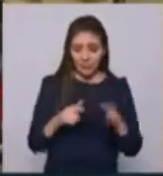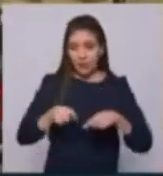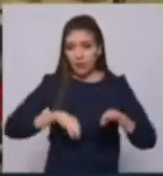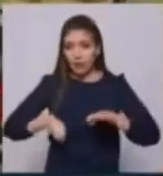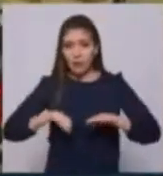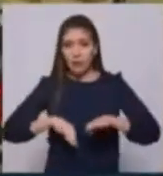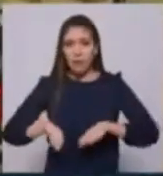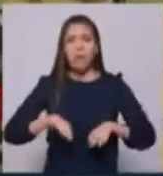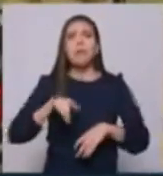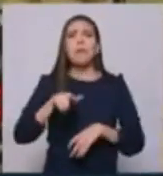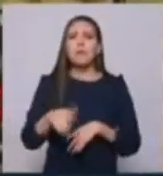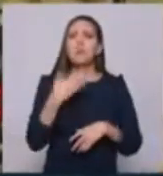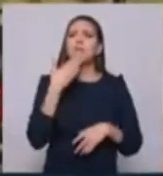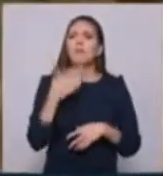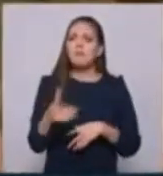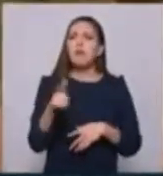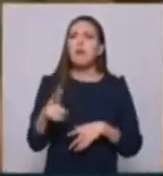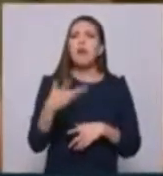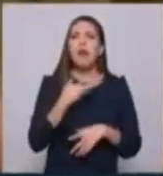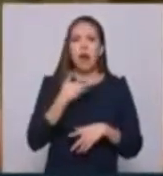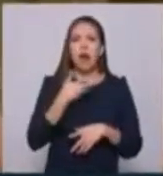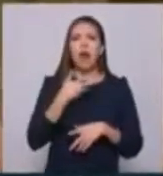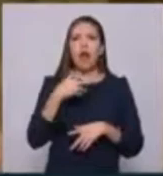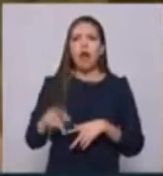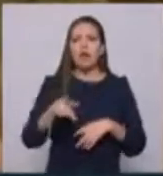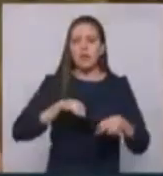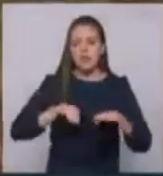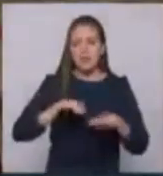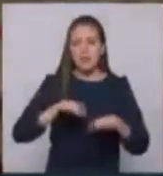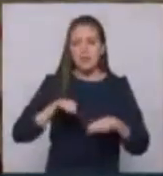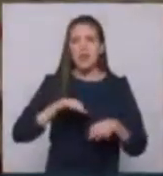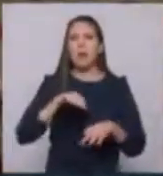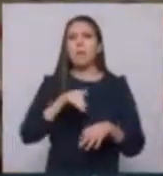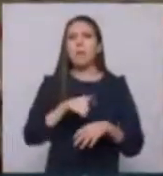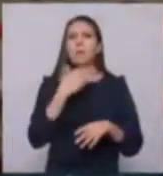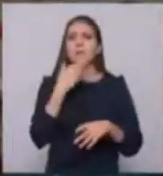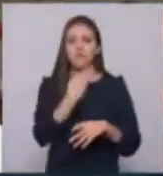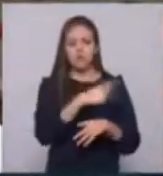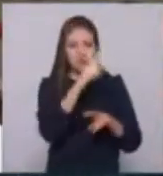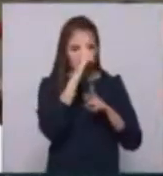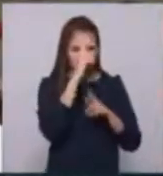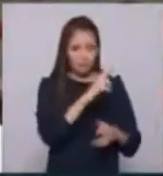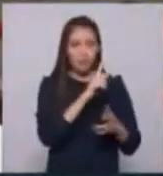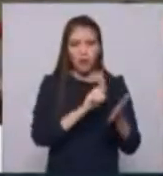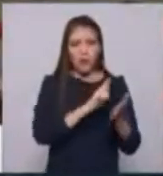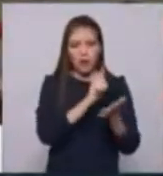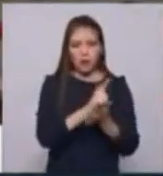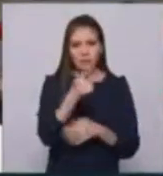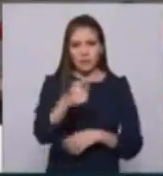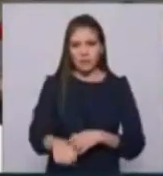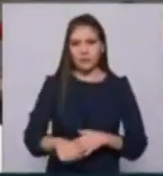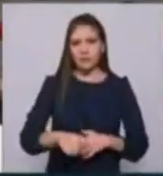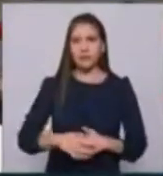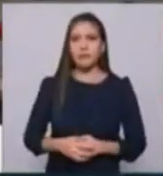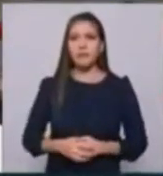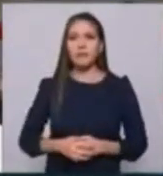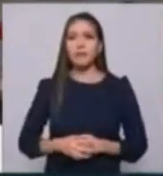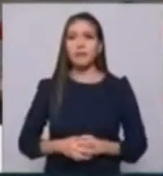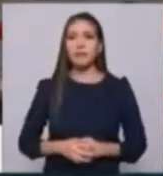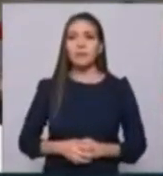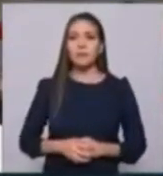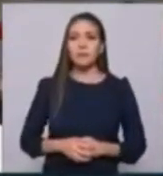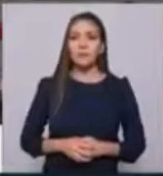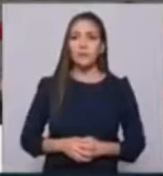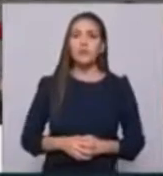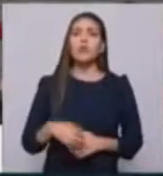ha tenido una actuación apegada al respeto de los derechos humanos. Solamente tenemos noticia de